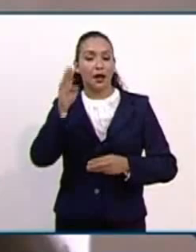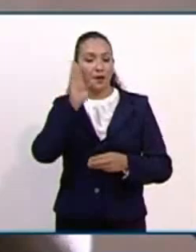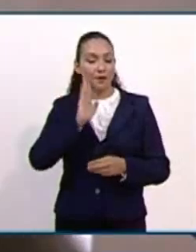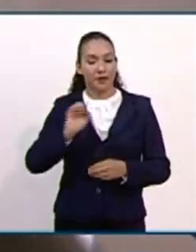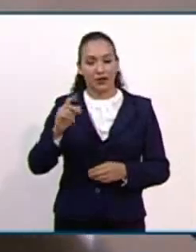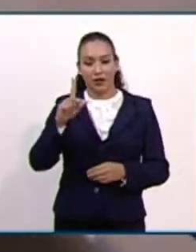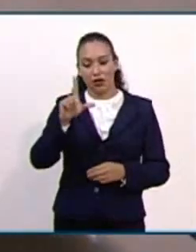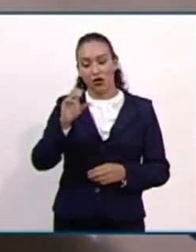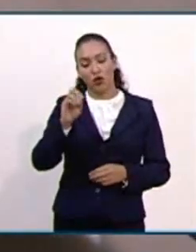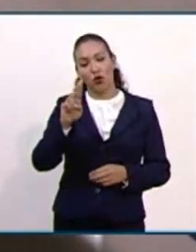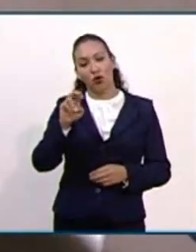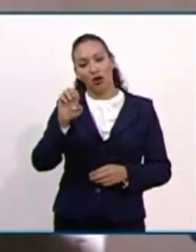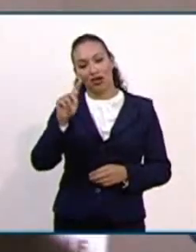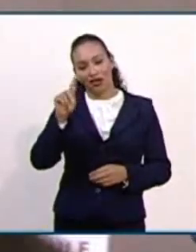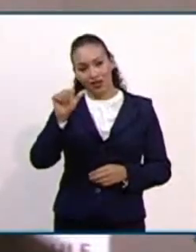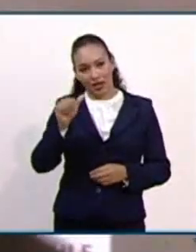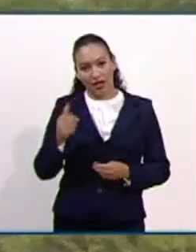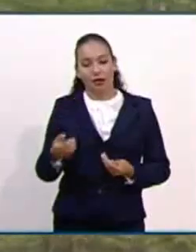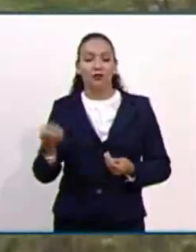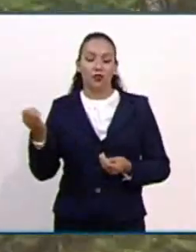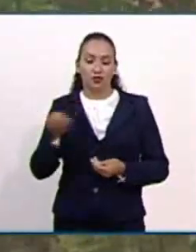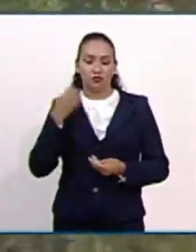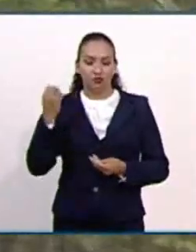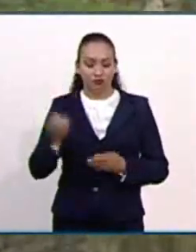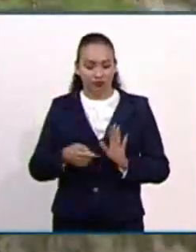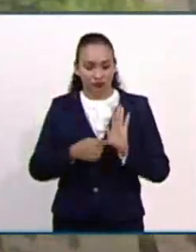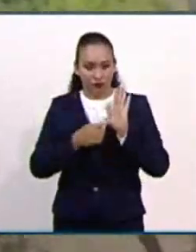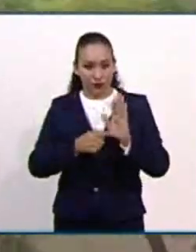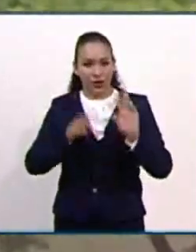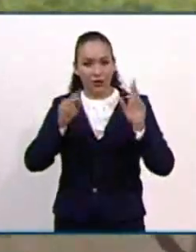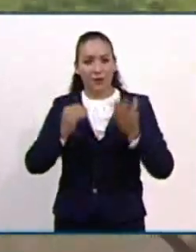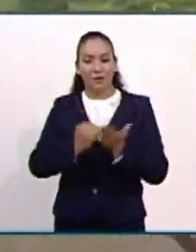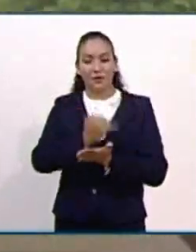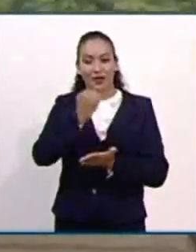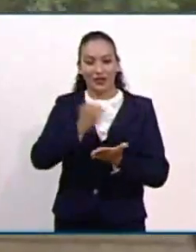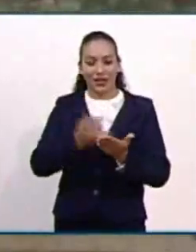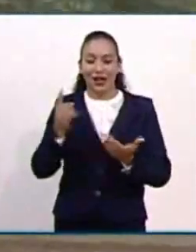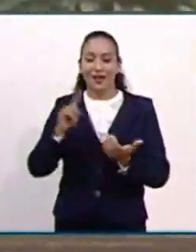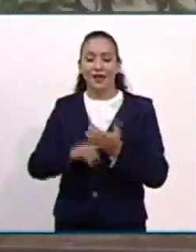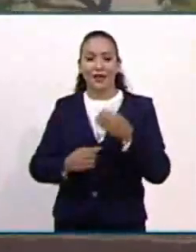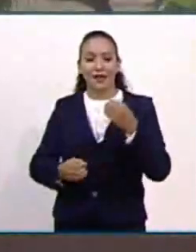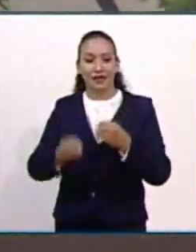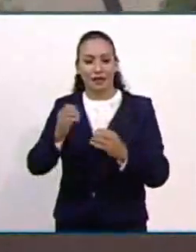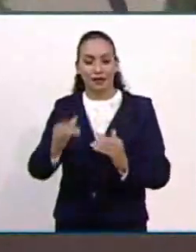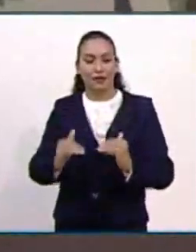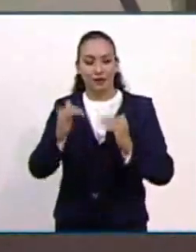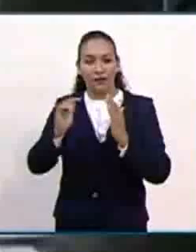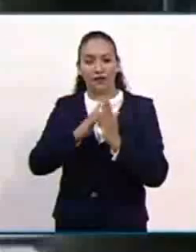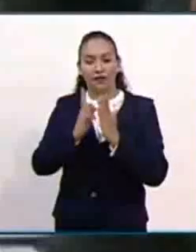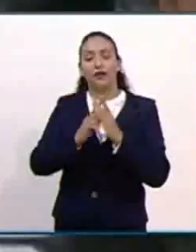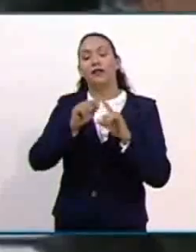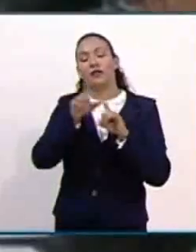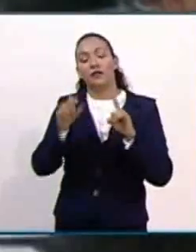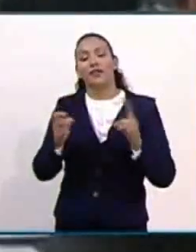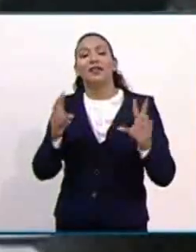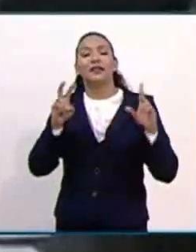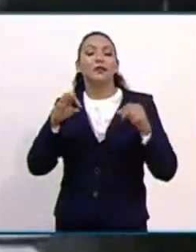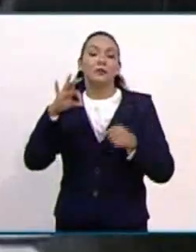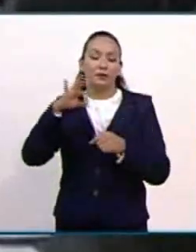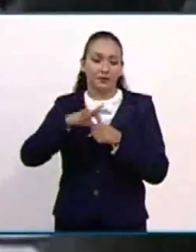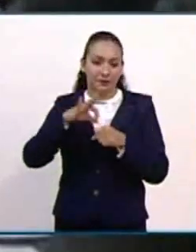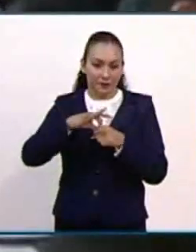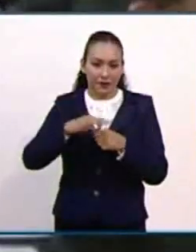Alf, ofrecerá una conferencia magistral sobre las sentencias del máximo tribunal en el ámbito electoral como parte